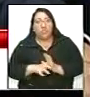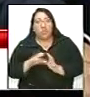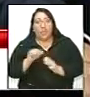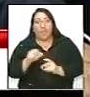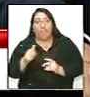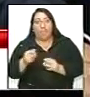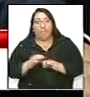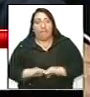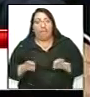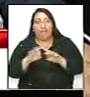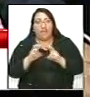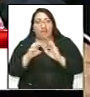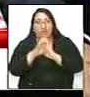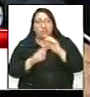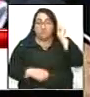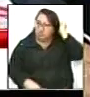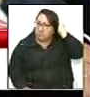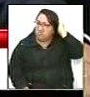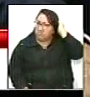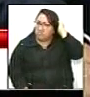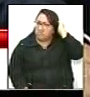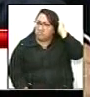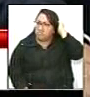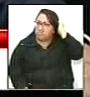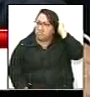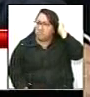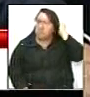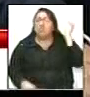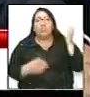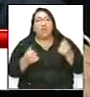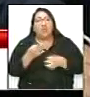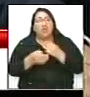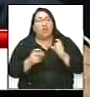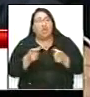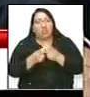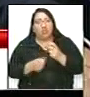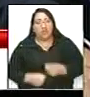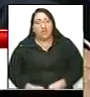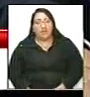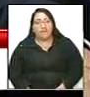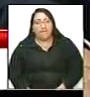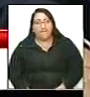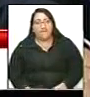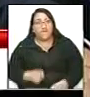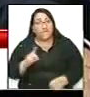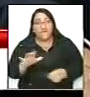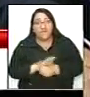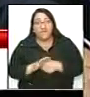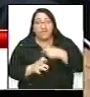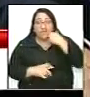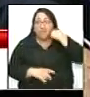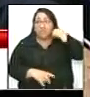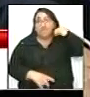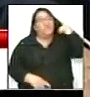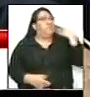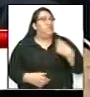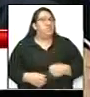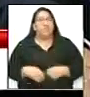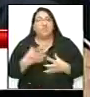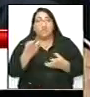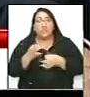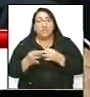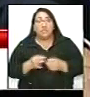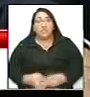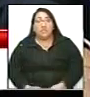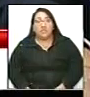de relevancia constitucional. Pero si esto que acabo de decir, congresistas, no es suficiente, quisiera